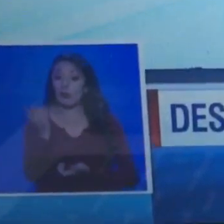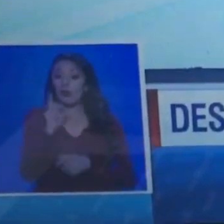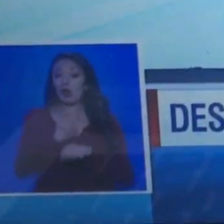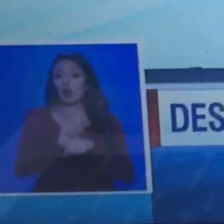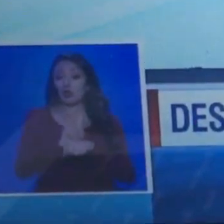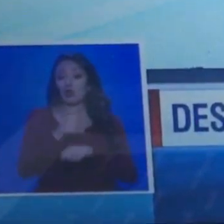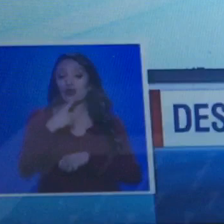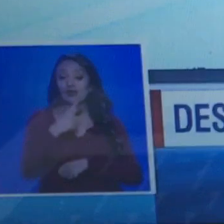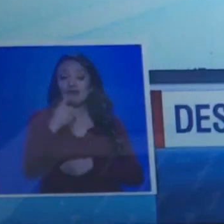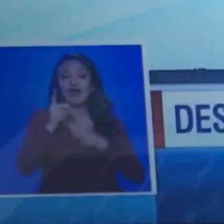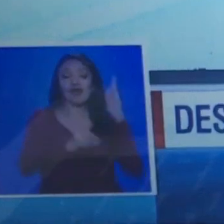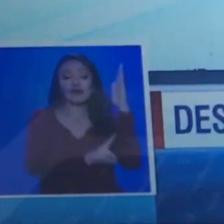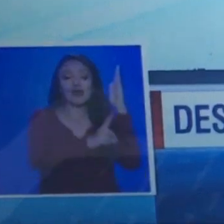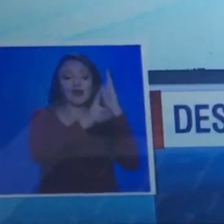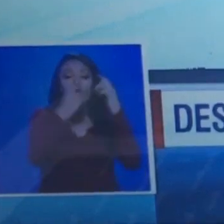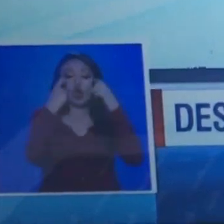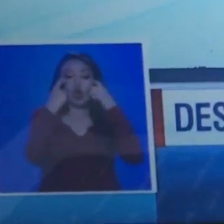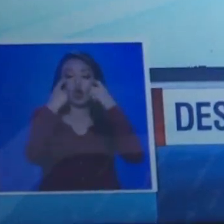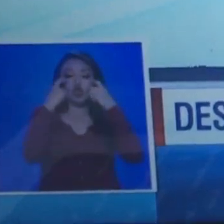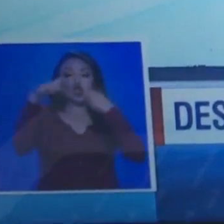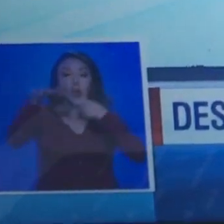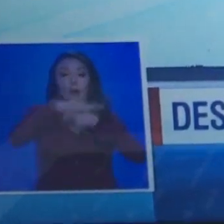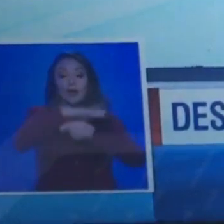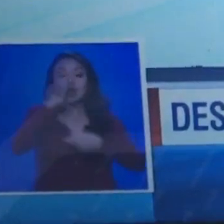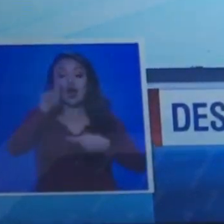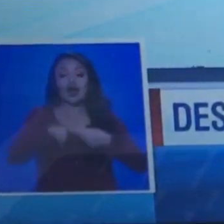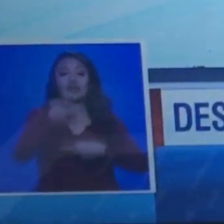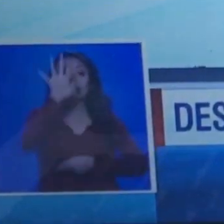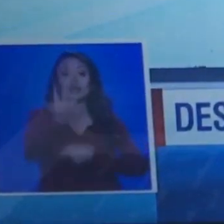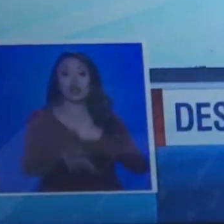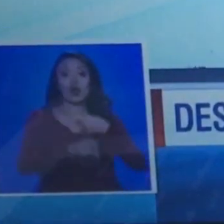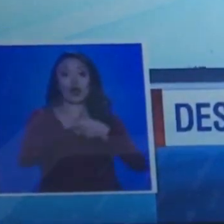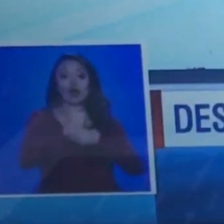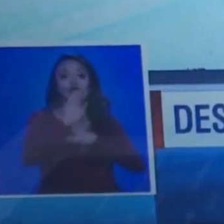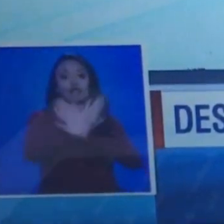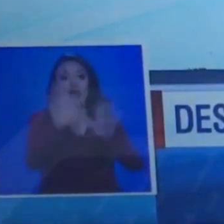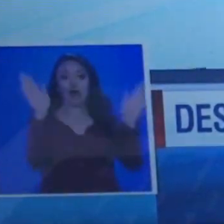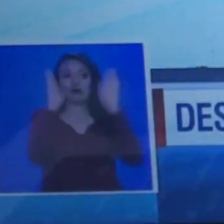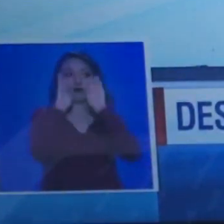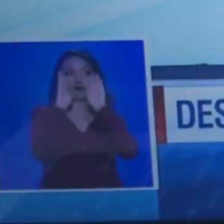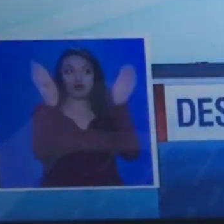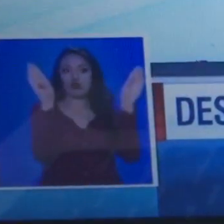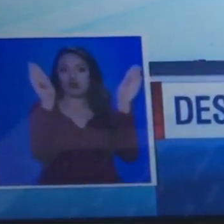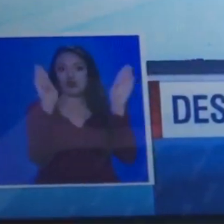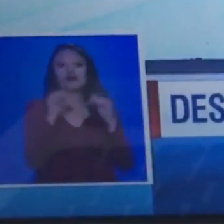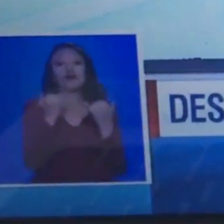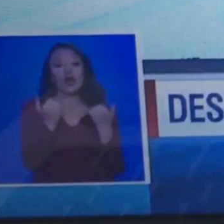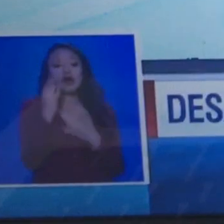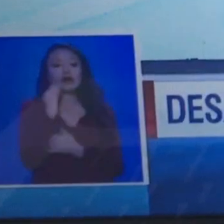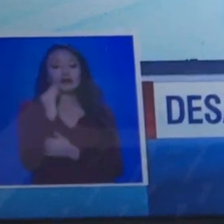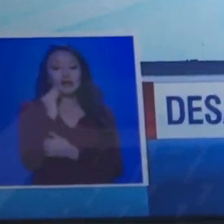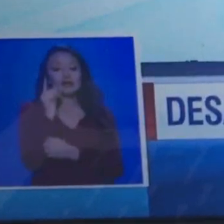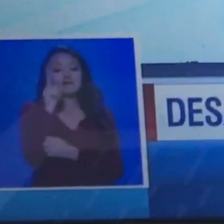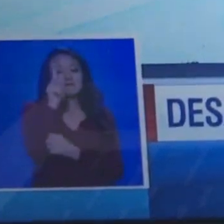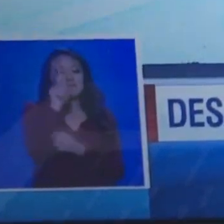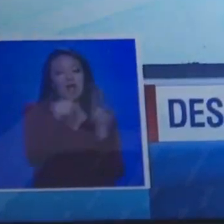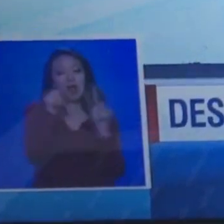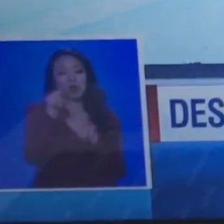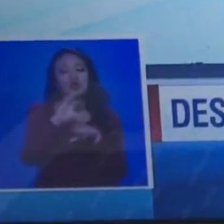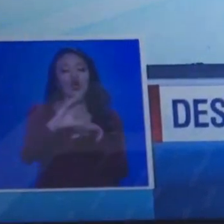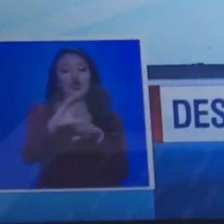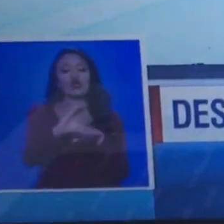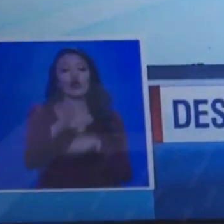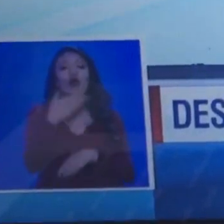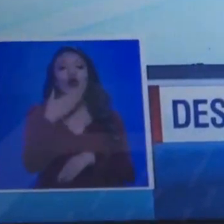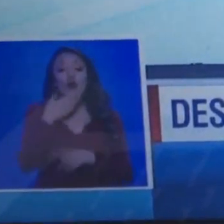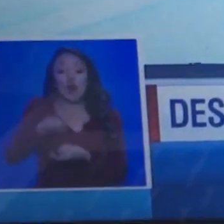de las estructuras del ojo se completa hasta los 5 años de edad. Bueno, pues hoy los expertos nos dan algunos consejos para que